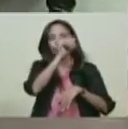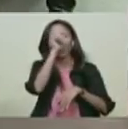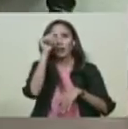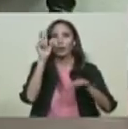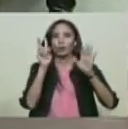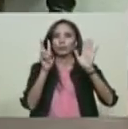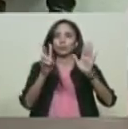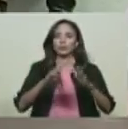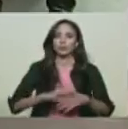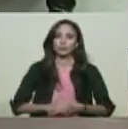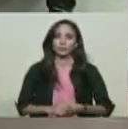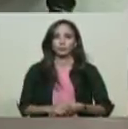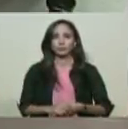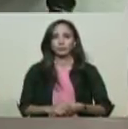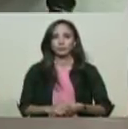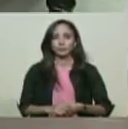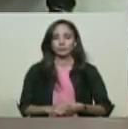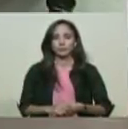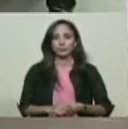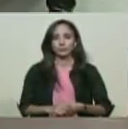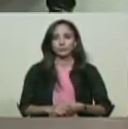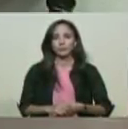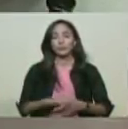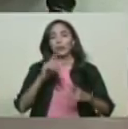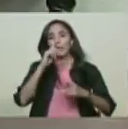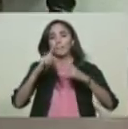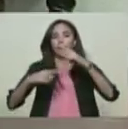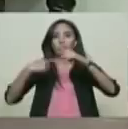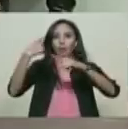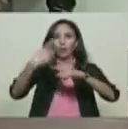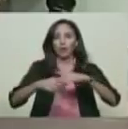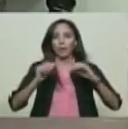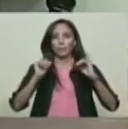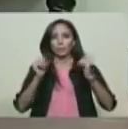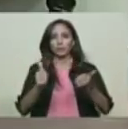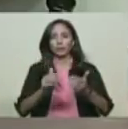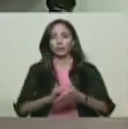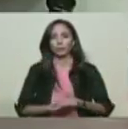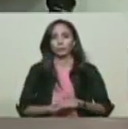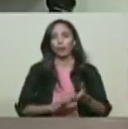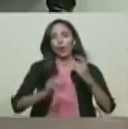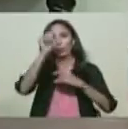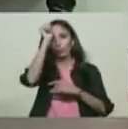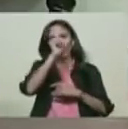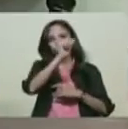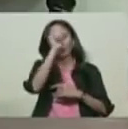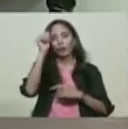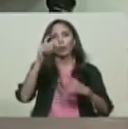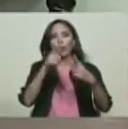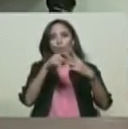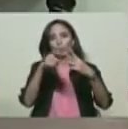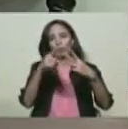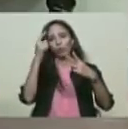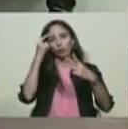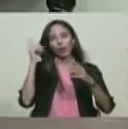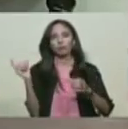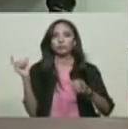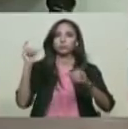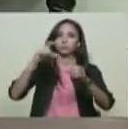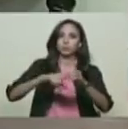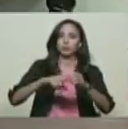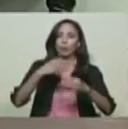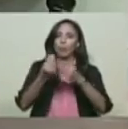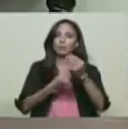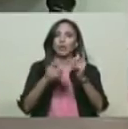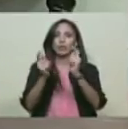Sábado 6, domingo 7. Mañana, sábado 6, pasado mañana, domingo 7, a incorporarse al